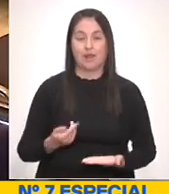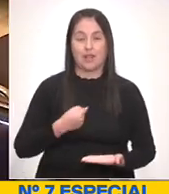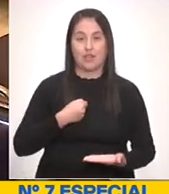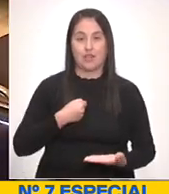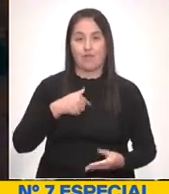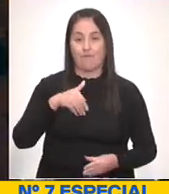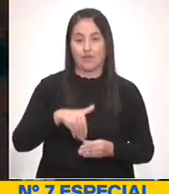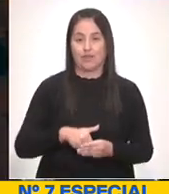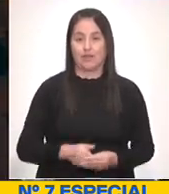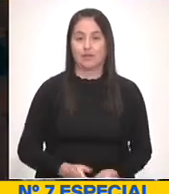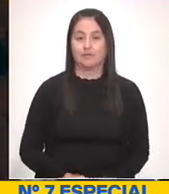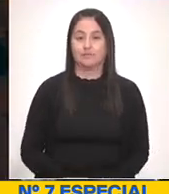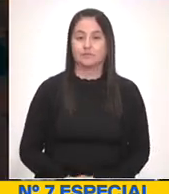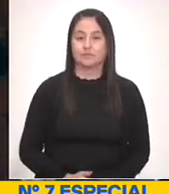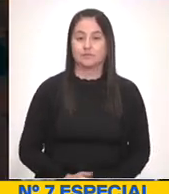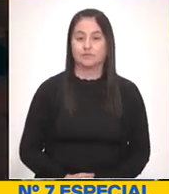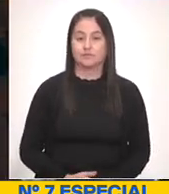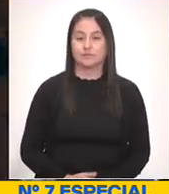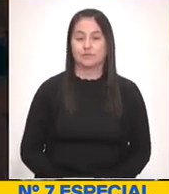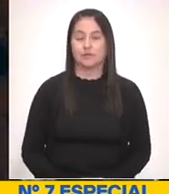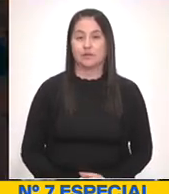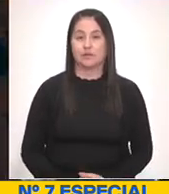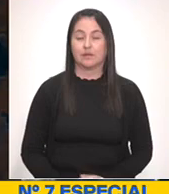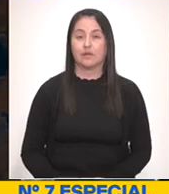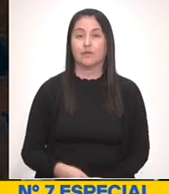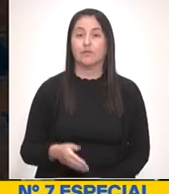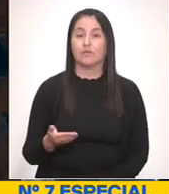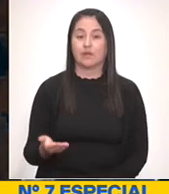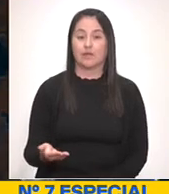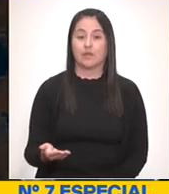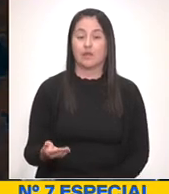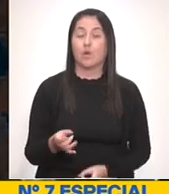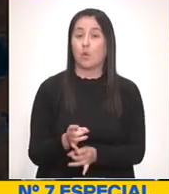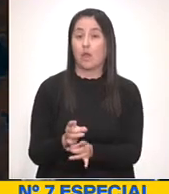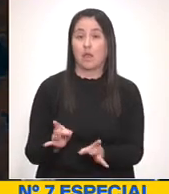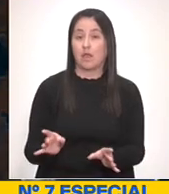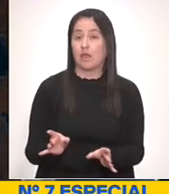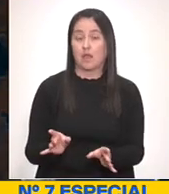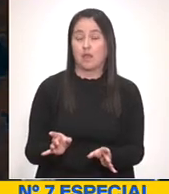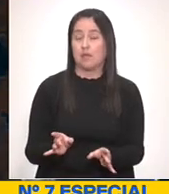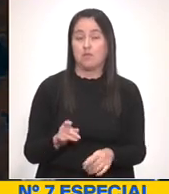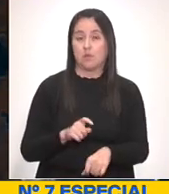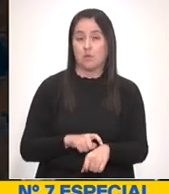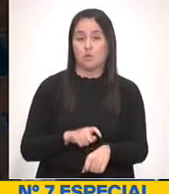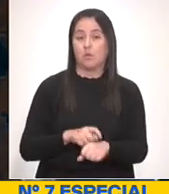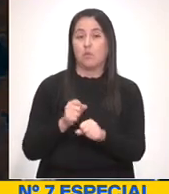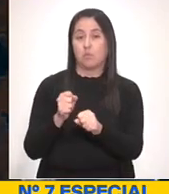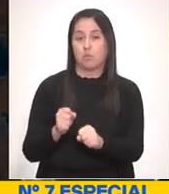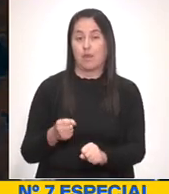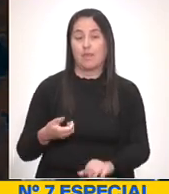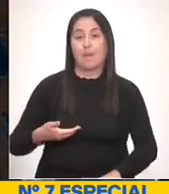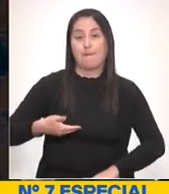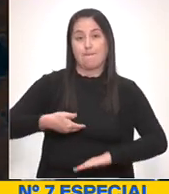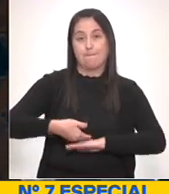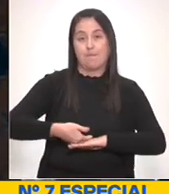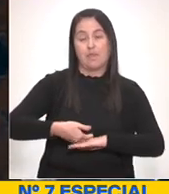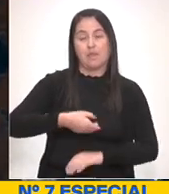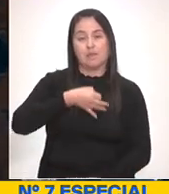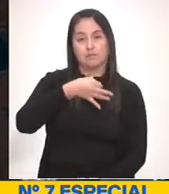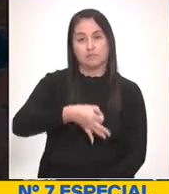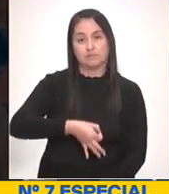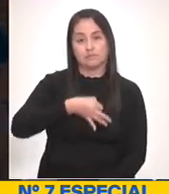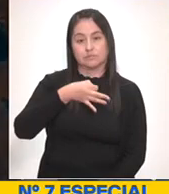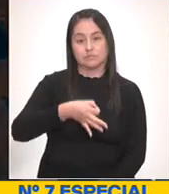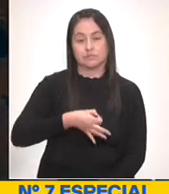Muchas gracias señora senadora bueno El Ejecutivo está presente en Cualquier minuto no nos puede pedir la palabra para los efectos de los señalados por